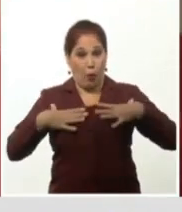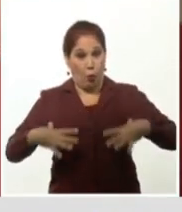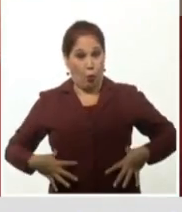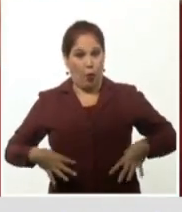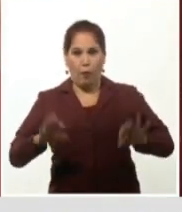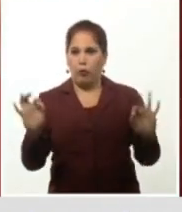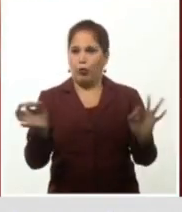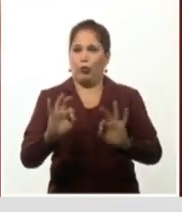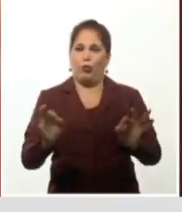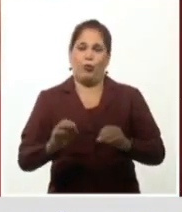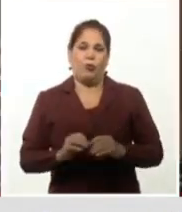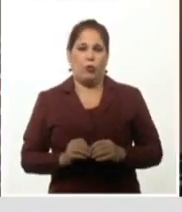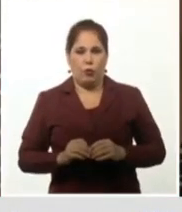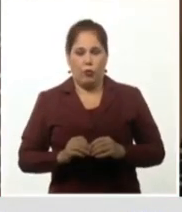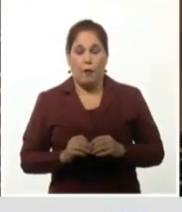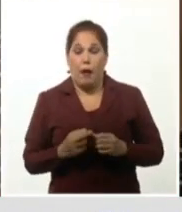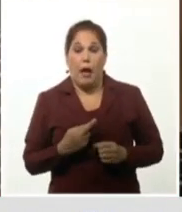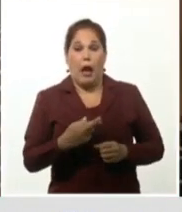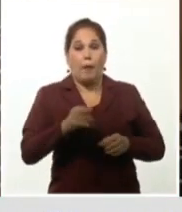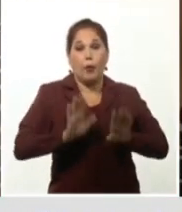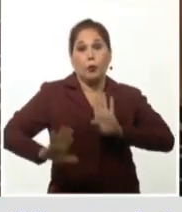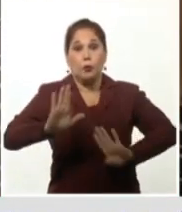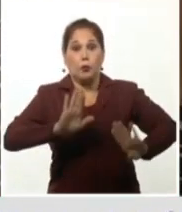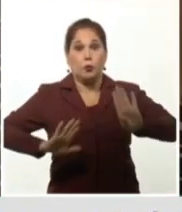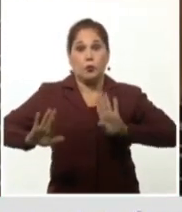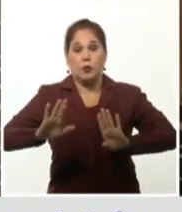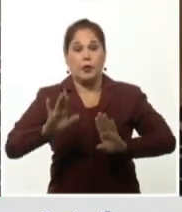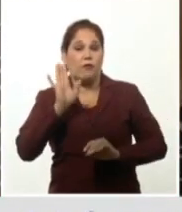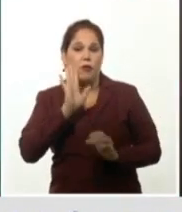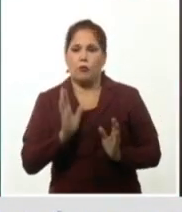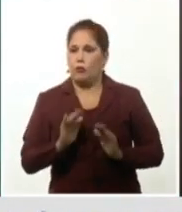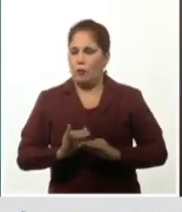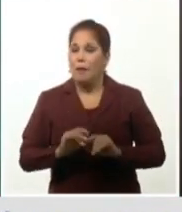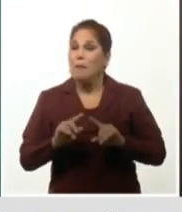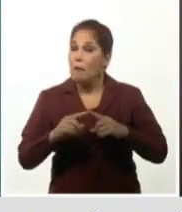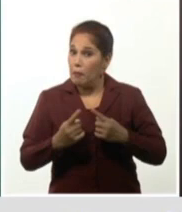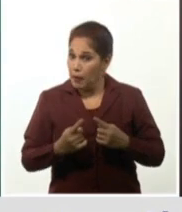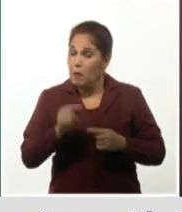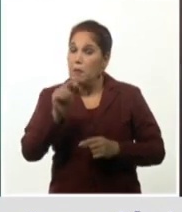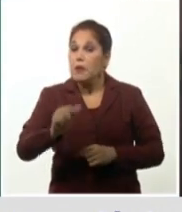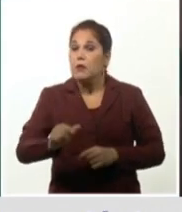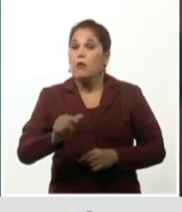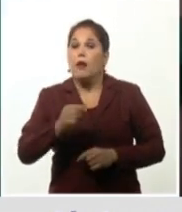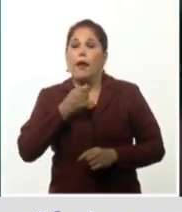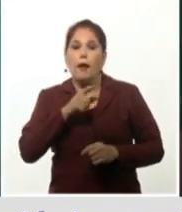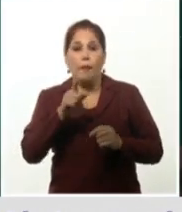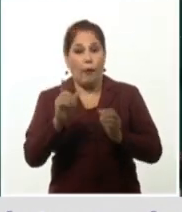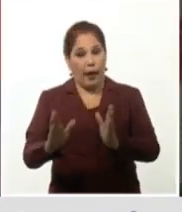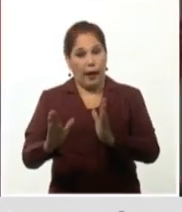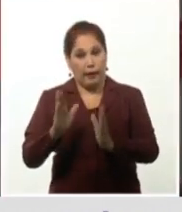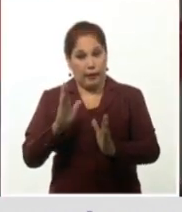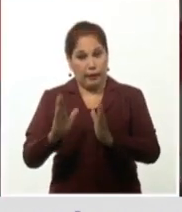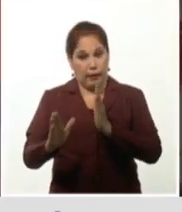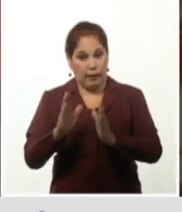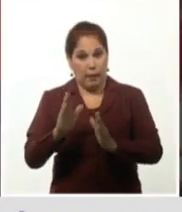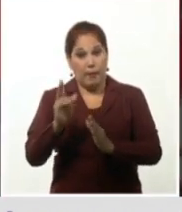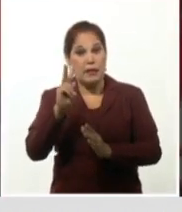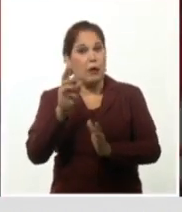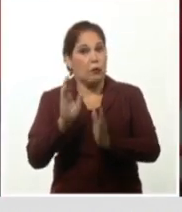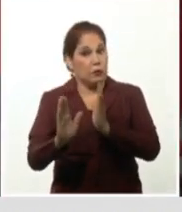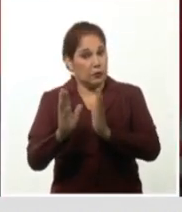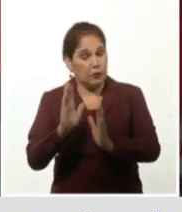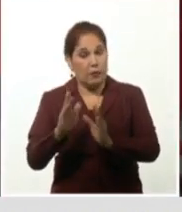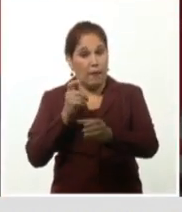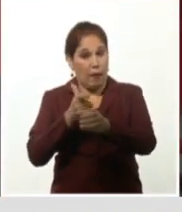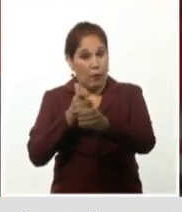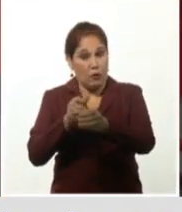todavía para poder producir una respuesta efectiva y evitar la infección. Pero incluso pueden haber personas en etapas más avanzadas de este proceso